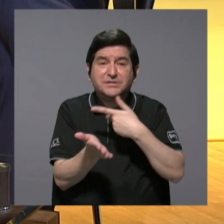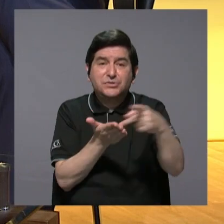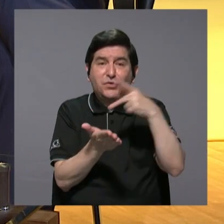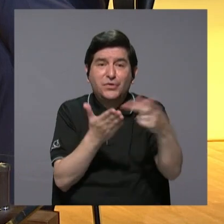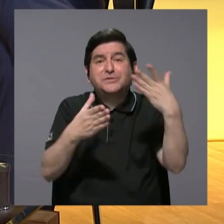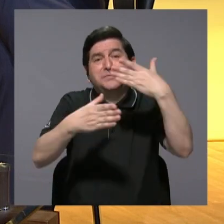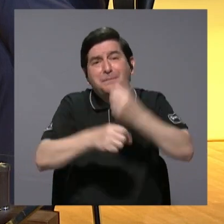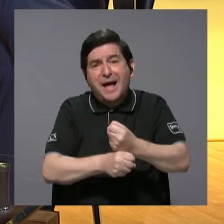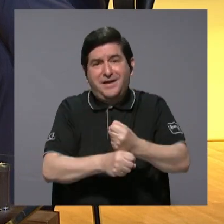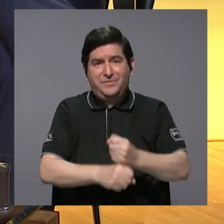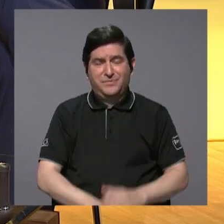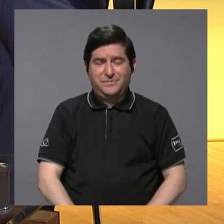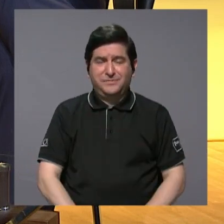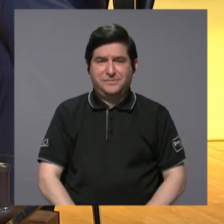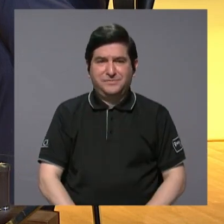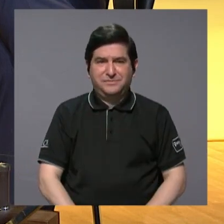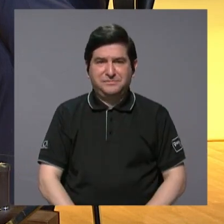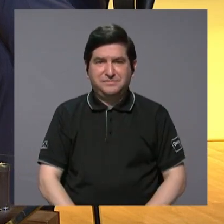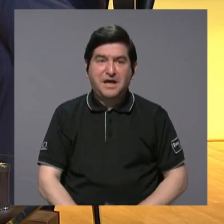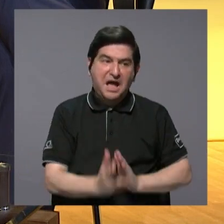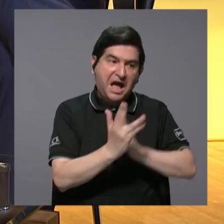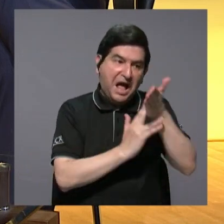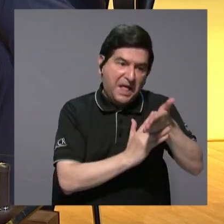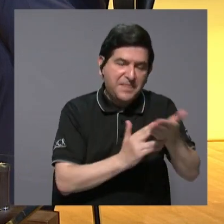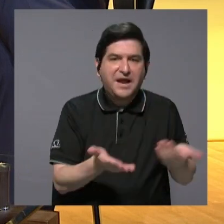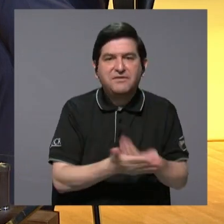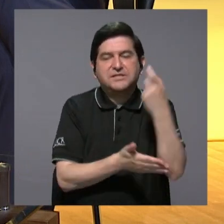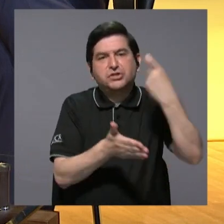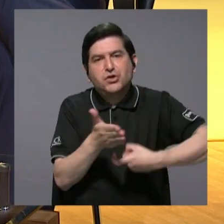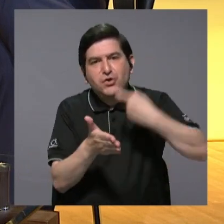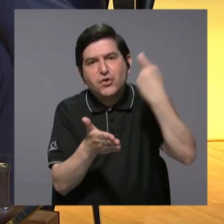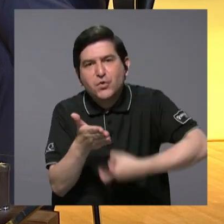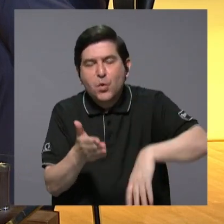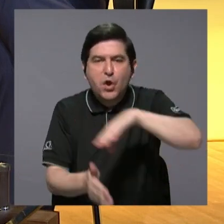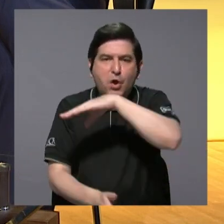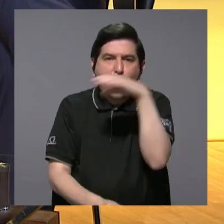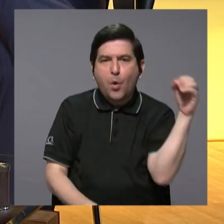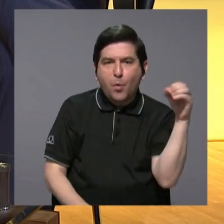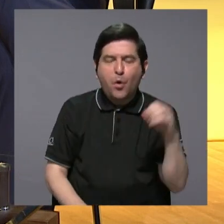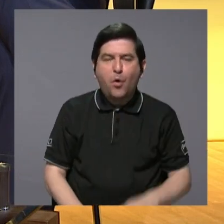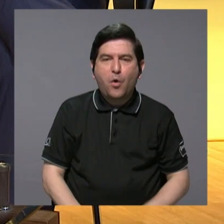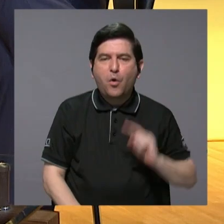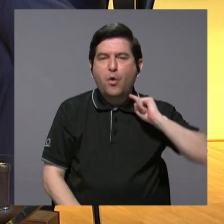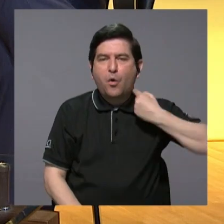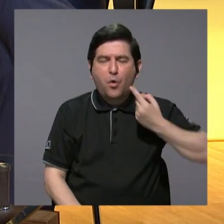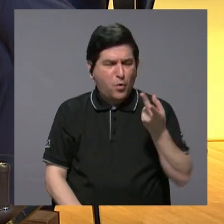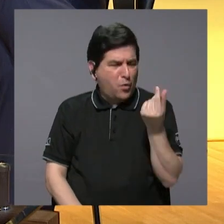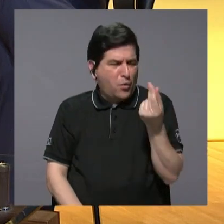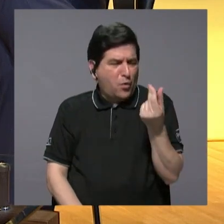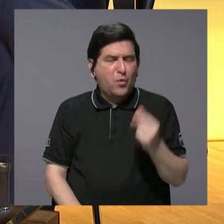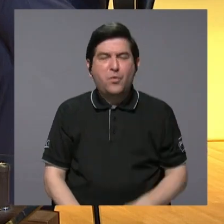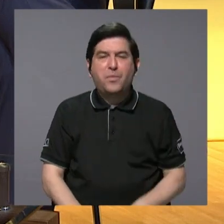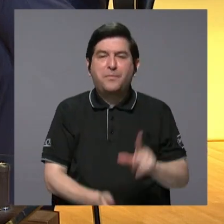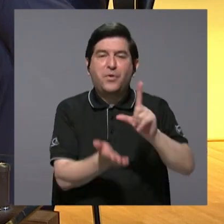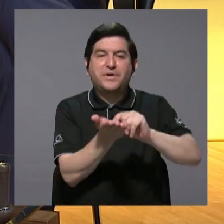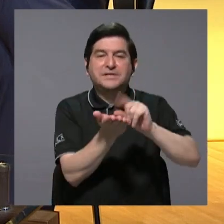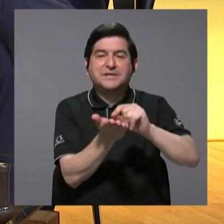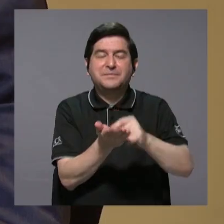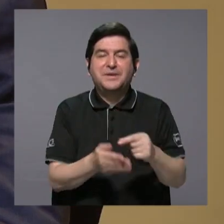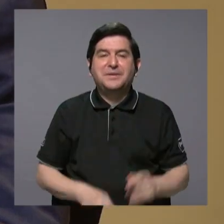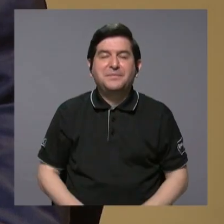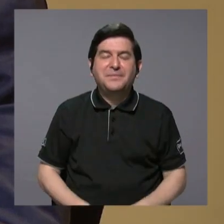pagos y salen ya sea mediante pago de nuevos impuestos o mediante inflación debido a la emisión monetaria.